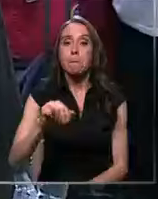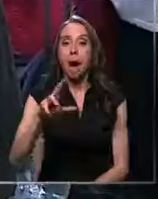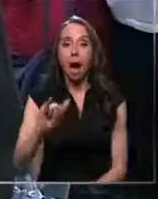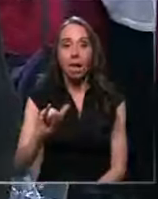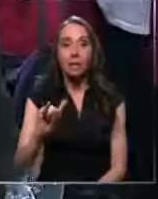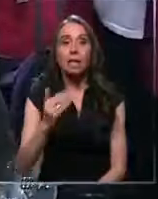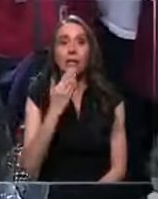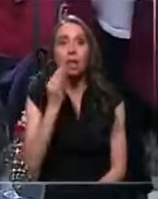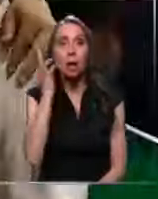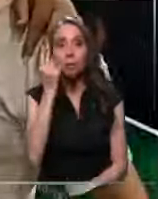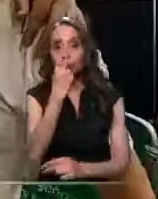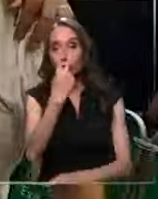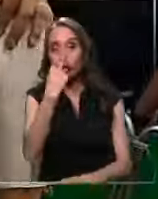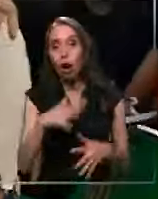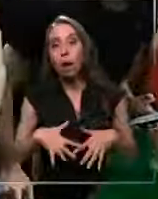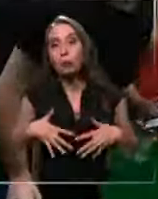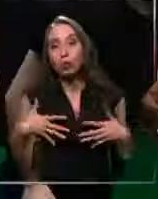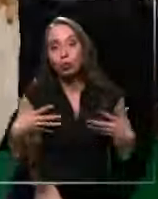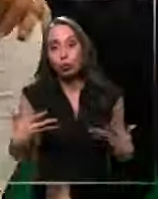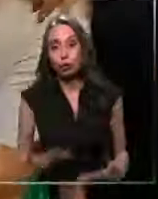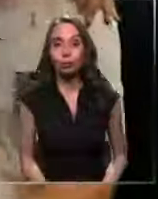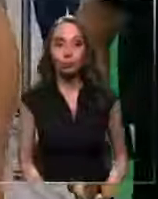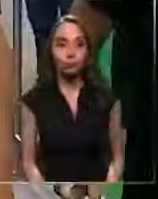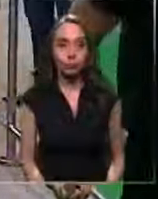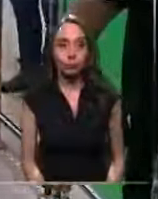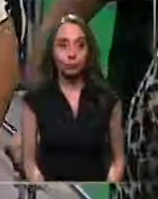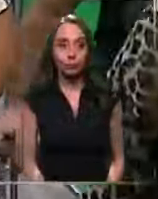también emocionada.